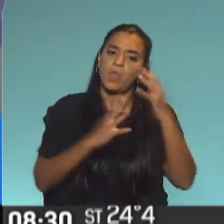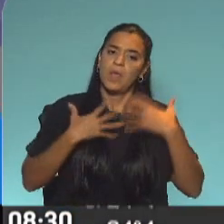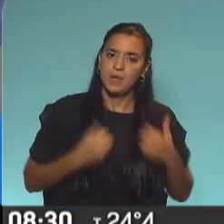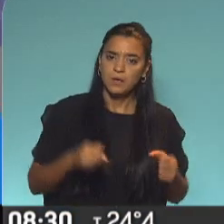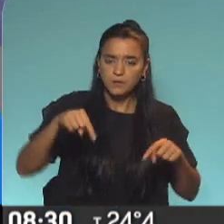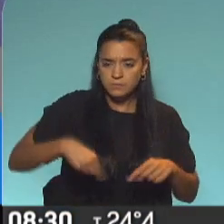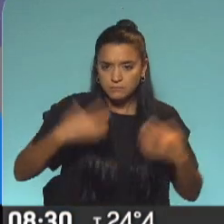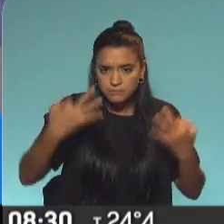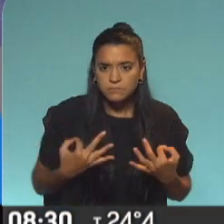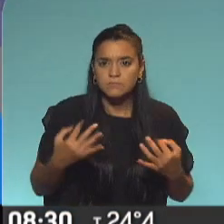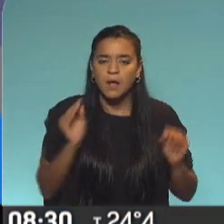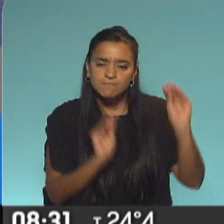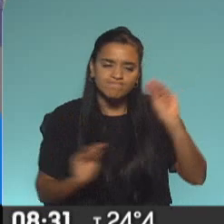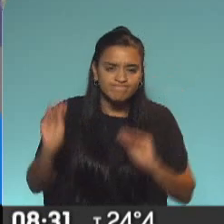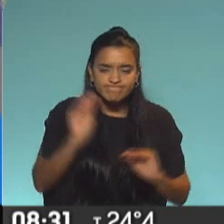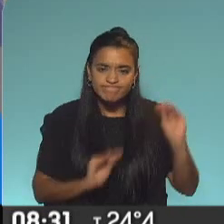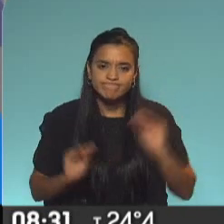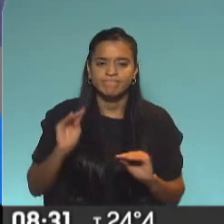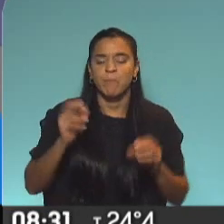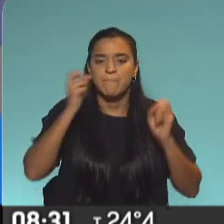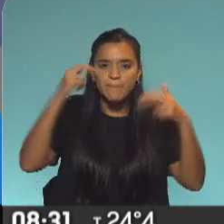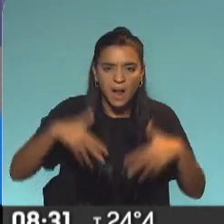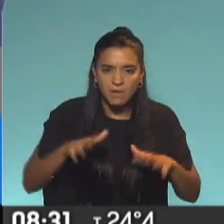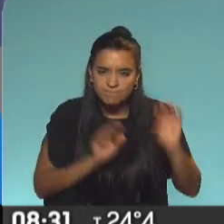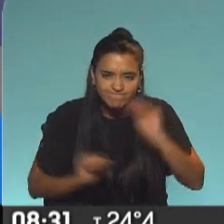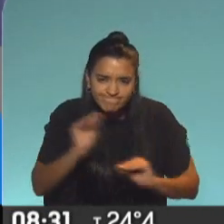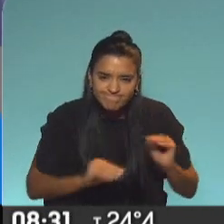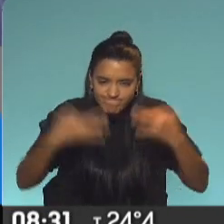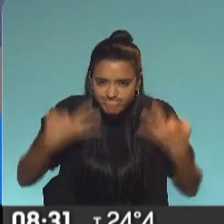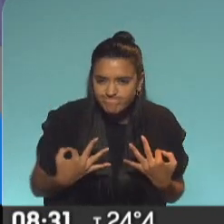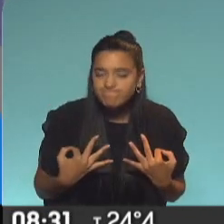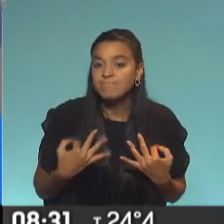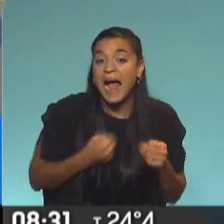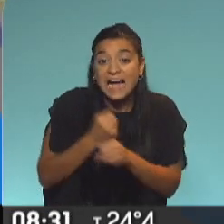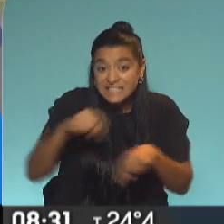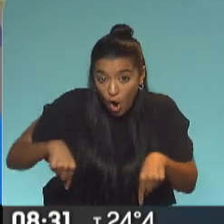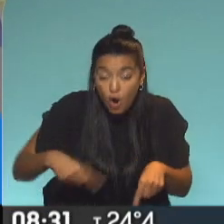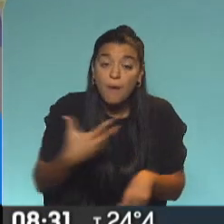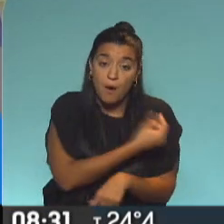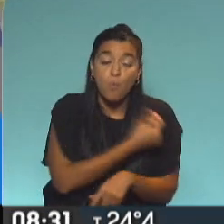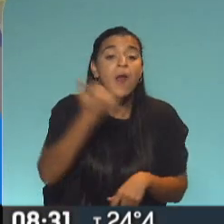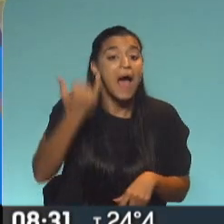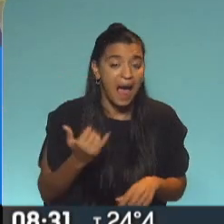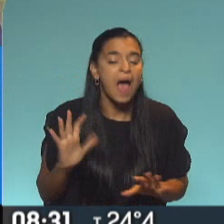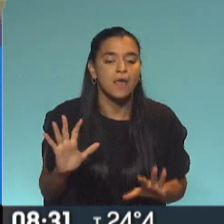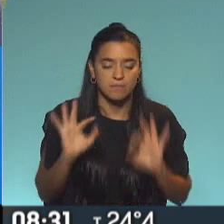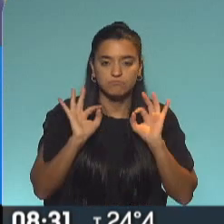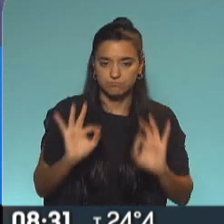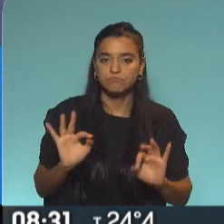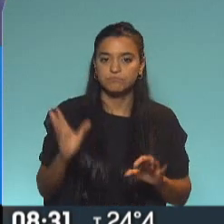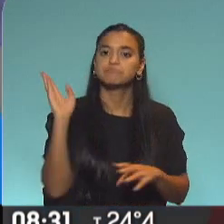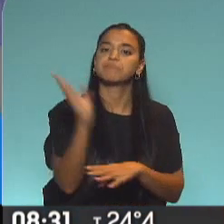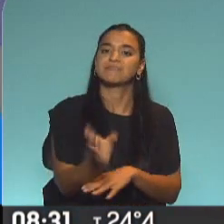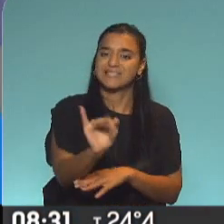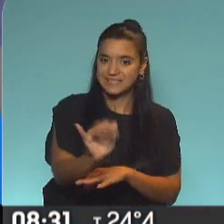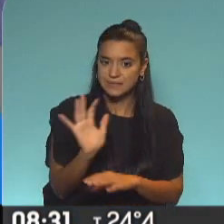ir justamente diseñando las estrategias de vacunación. Hasta ahora hay vacunas que cubren estas variantes,